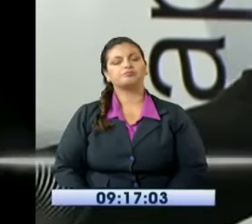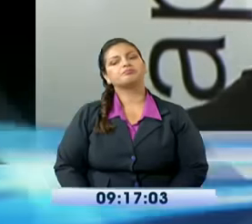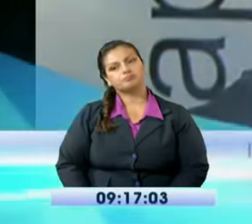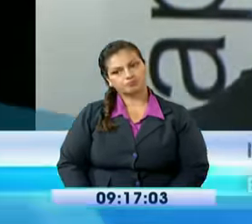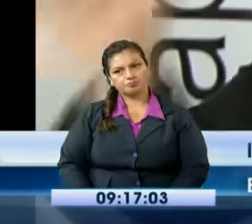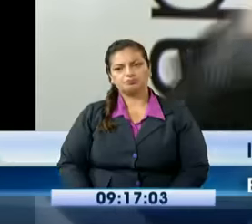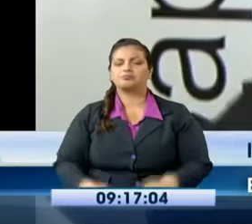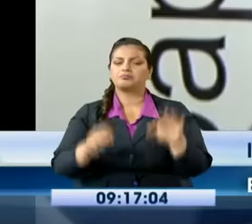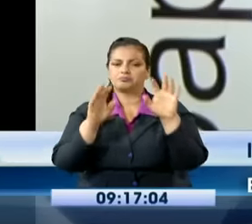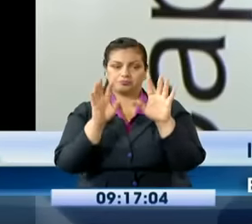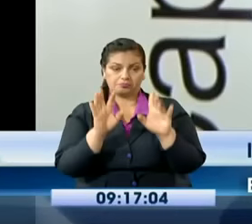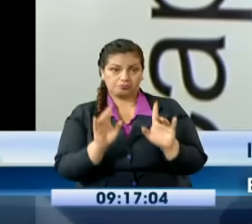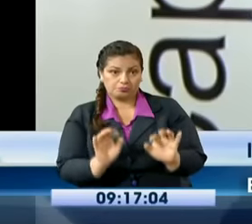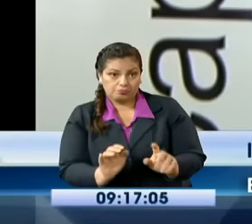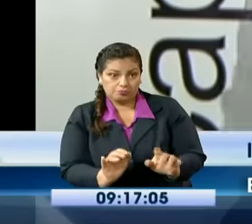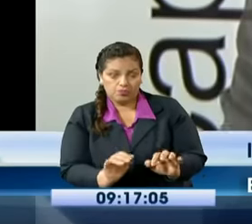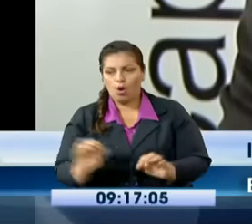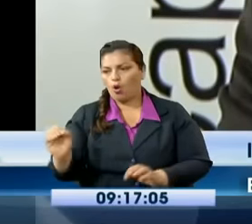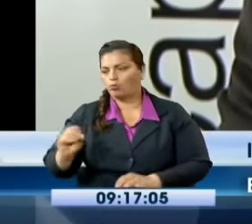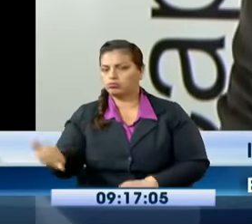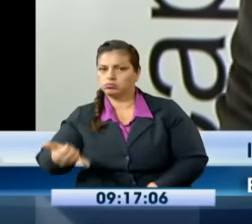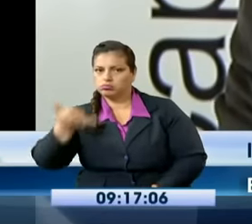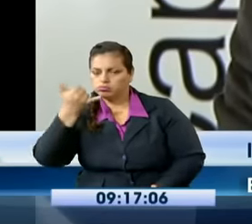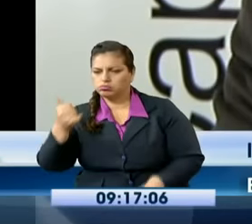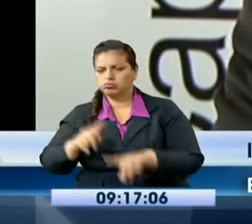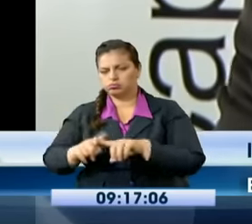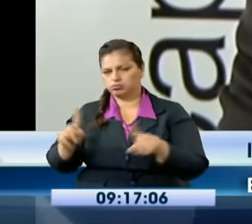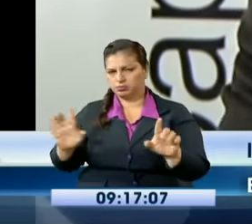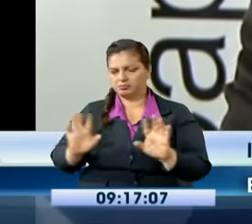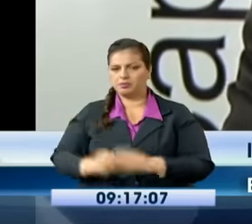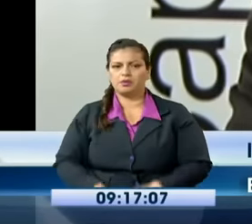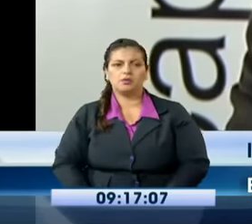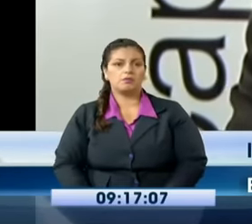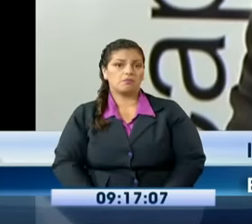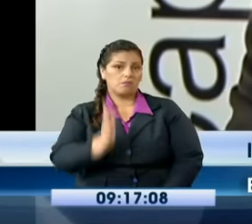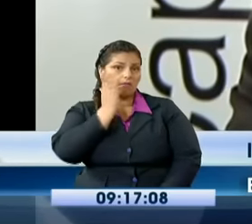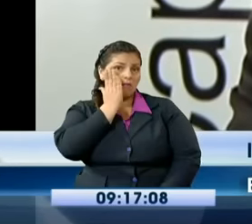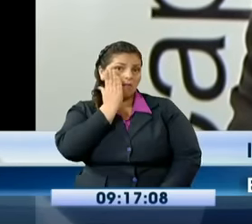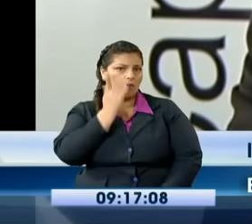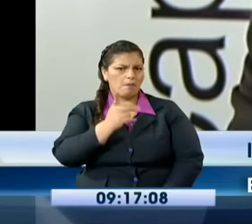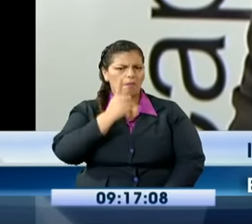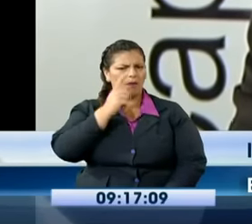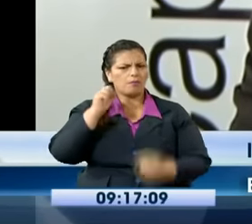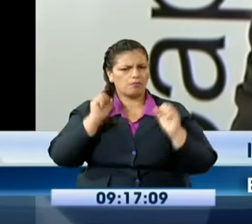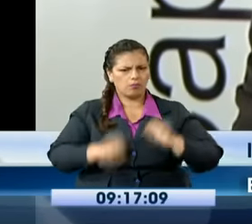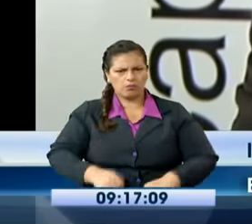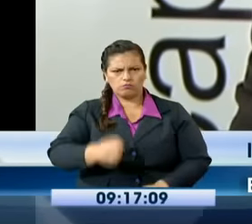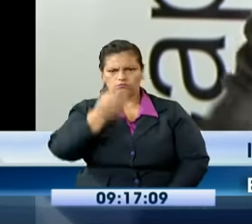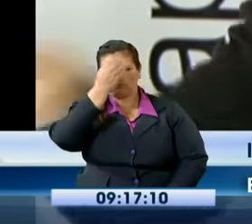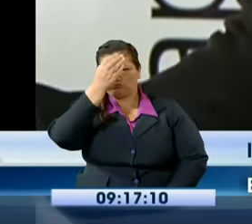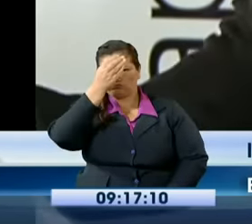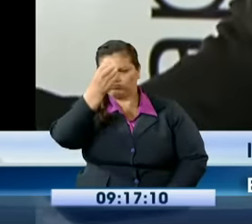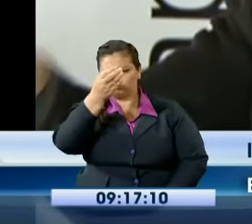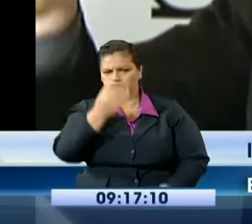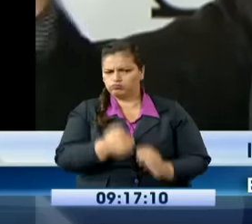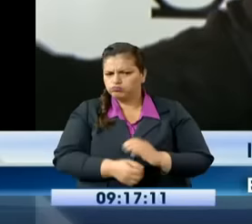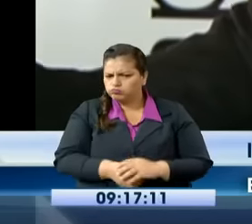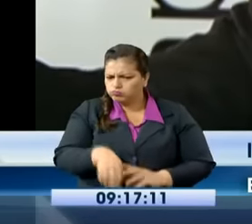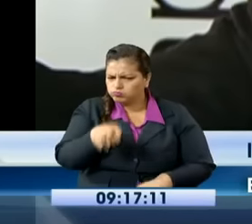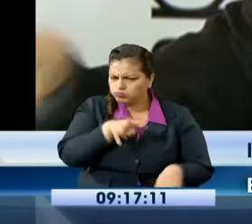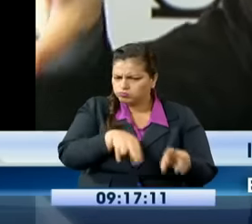PC, versión para el celular. De manera tal que la navegación que tenga esta persona, el adolescente, uno puede ver lo